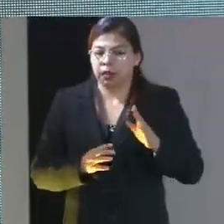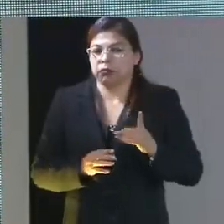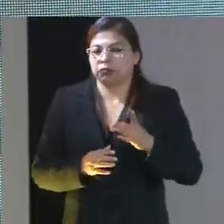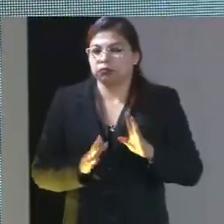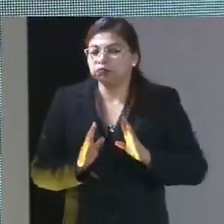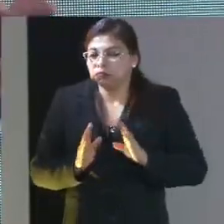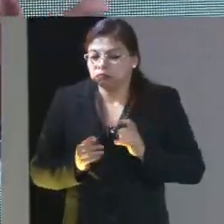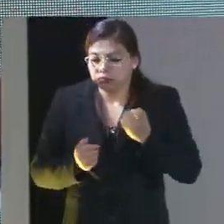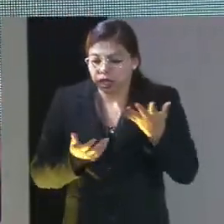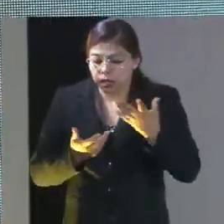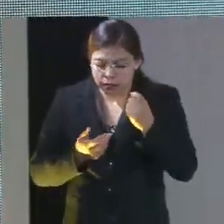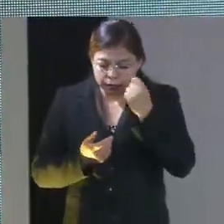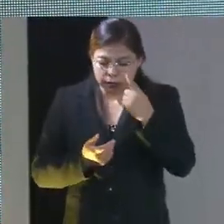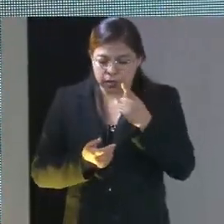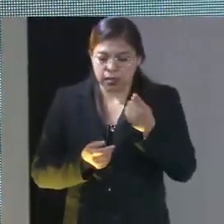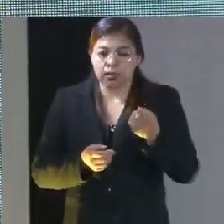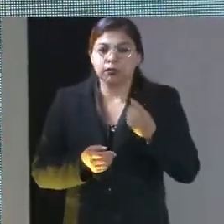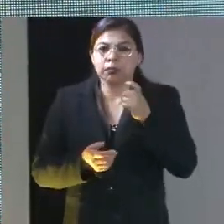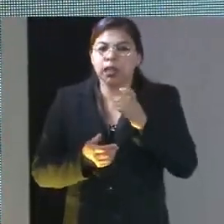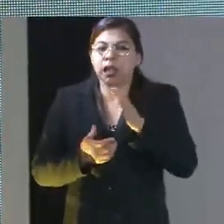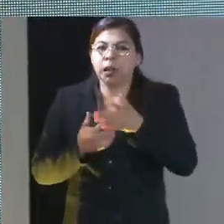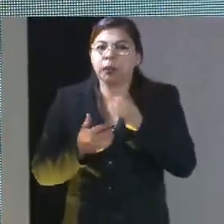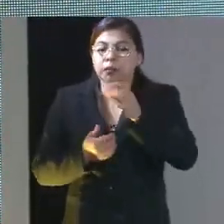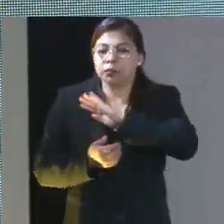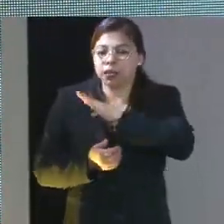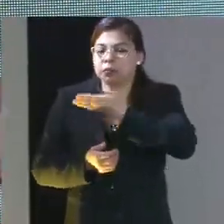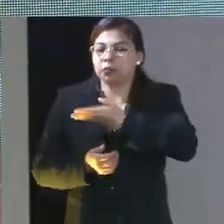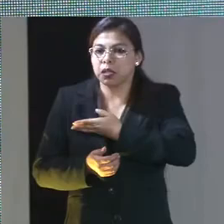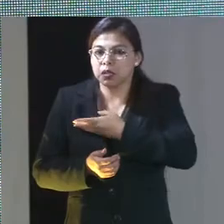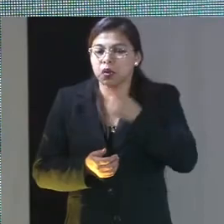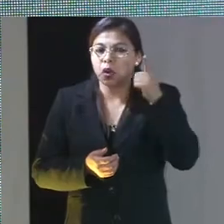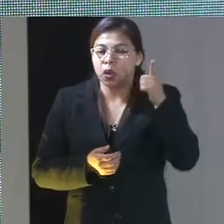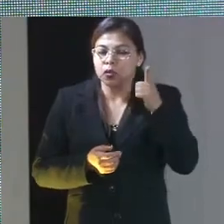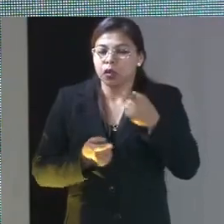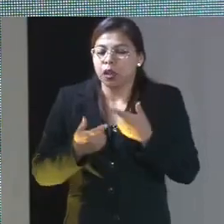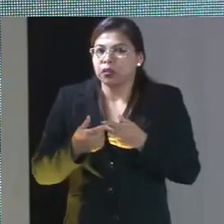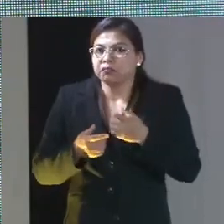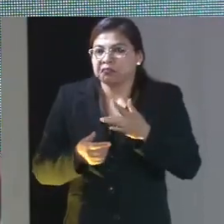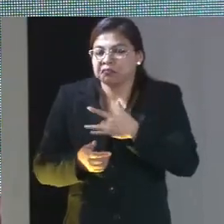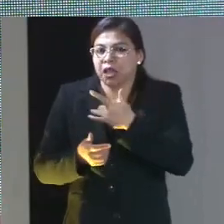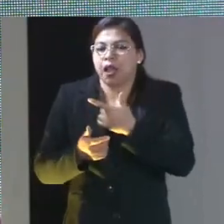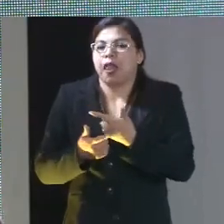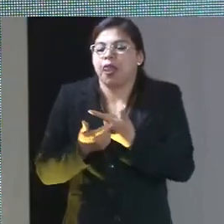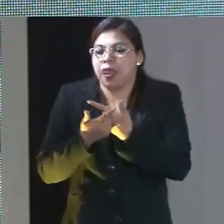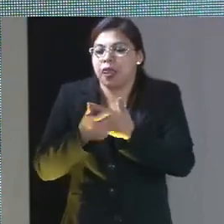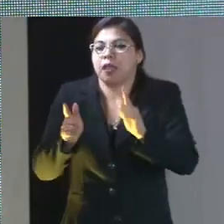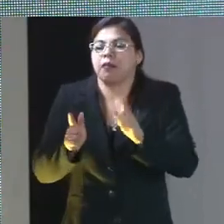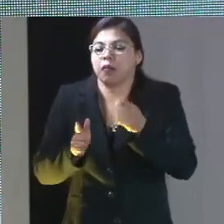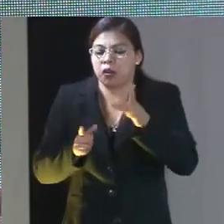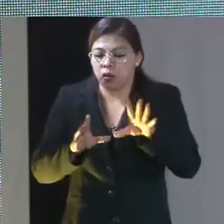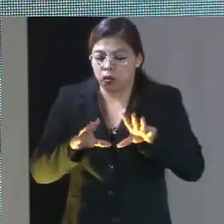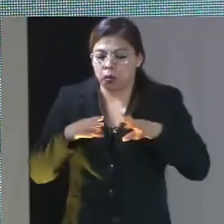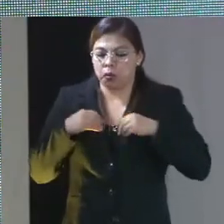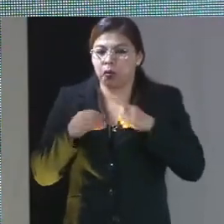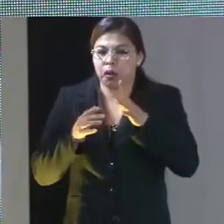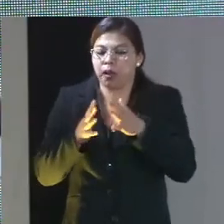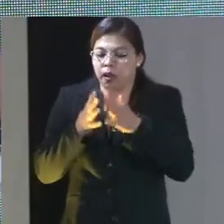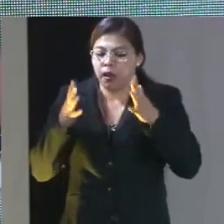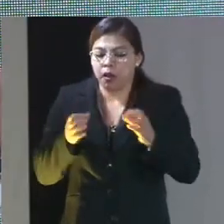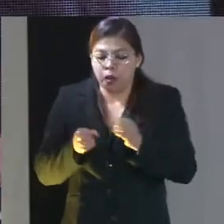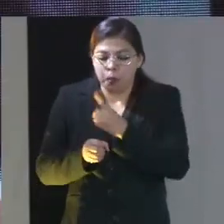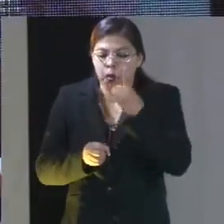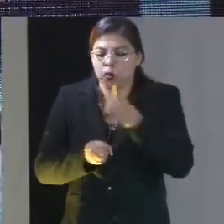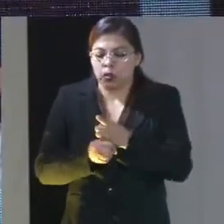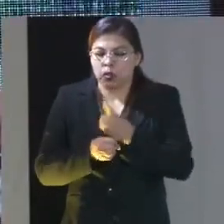Entonces concluye, imagínense, los españoles fueron los liberadores y la conquista puede verse como un gran momento de